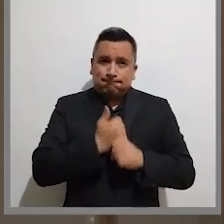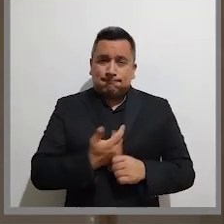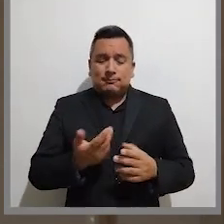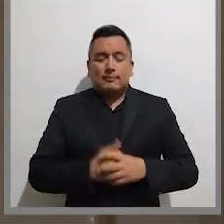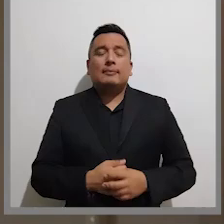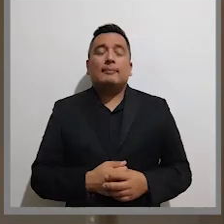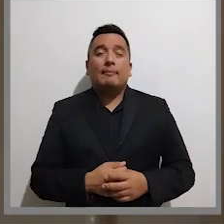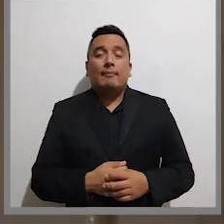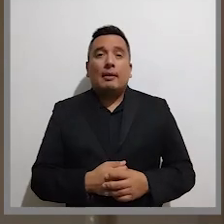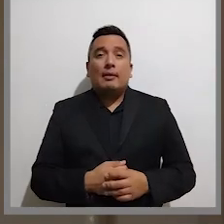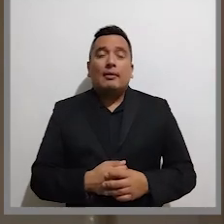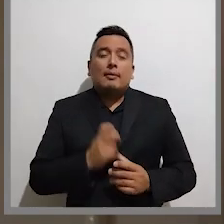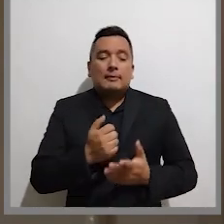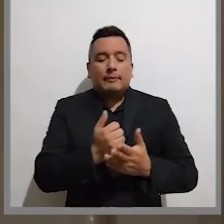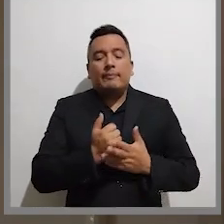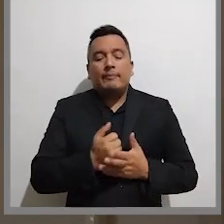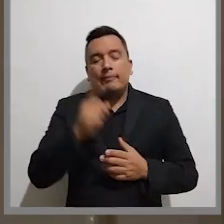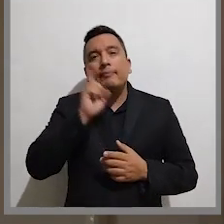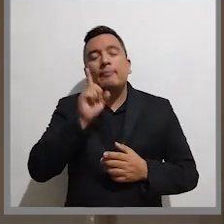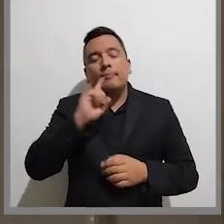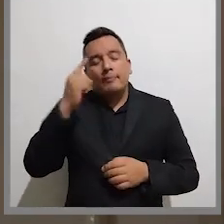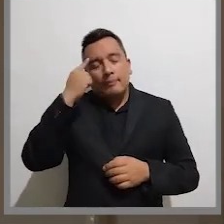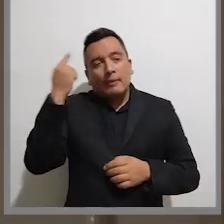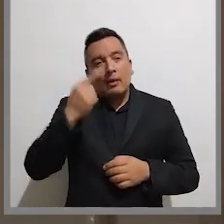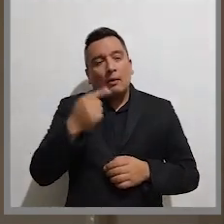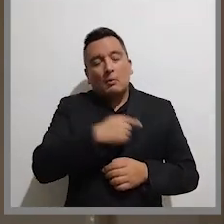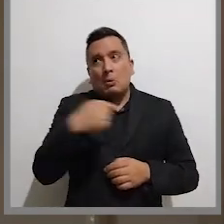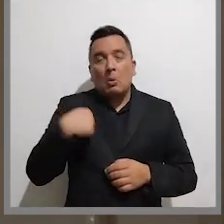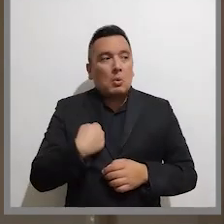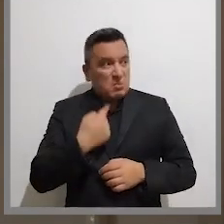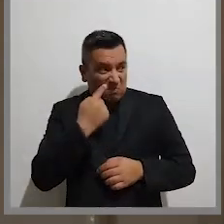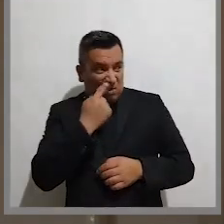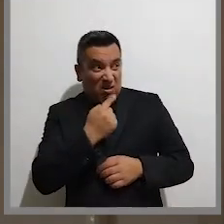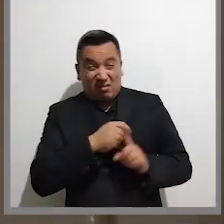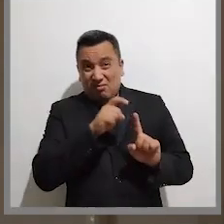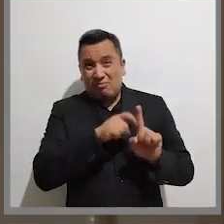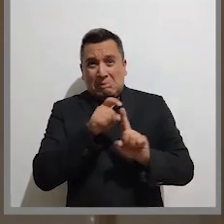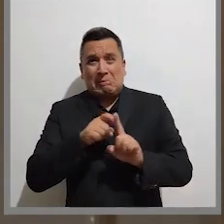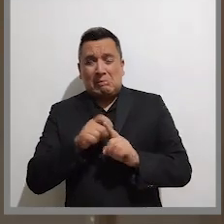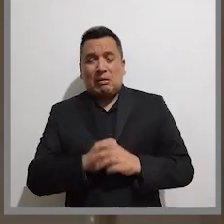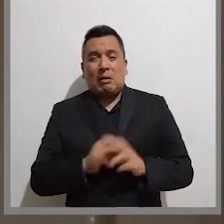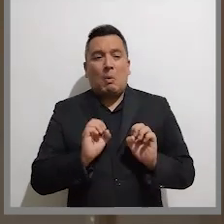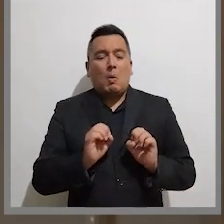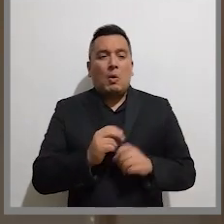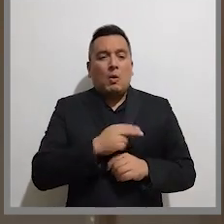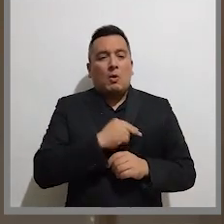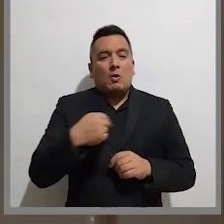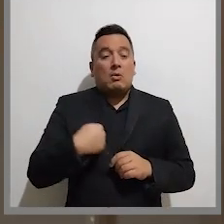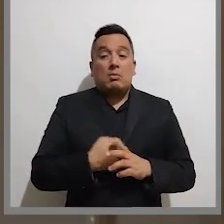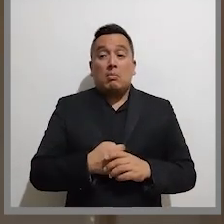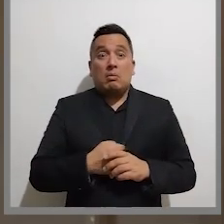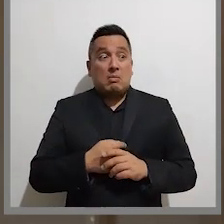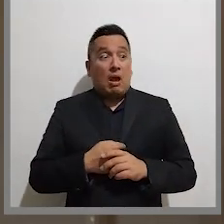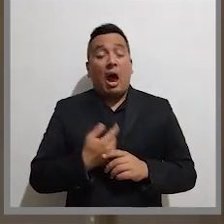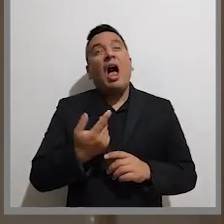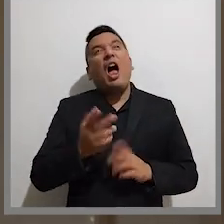pero luego regresa, ¿no? Y nos ayuda a las mujeres, en primer término, a no criticar, a no pues tener ese sentido